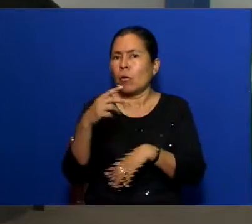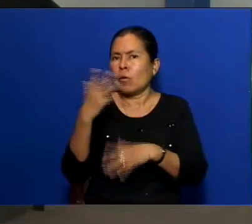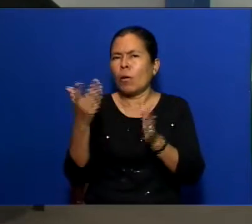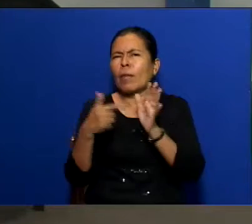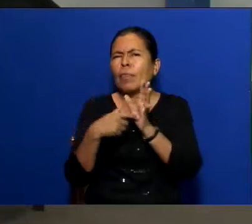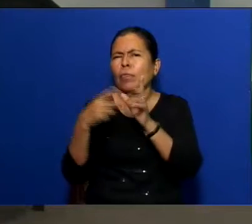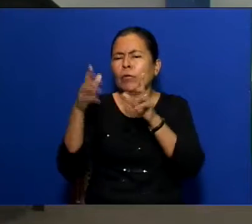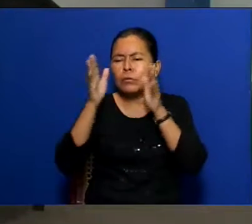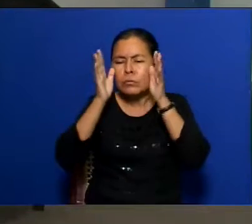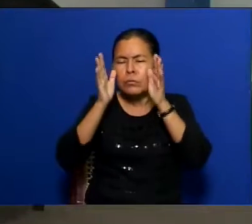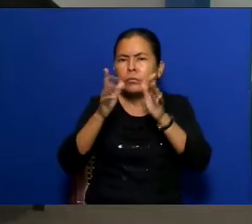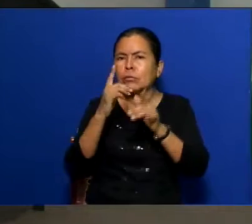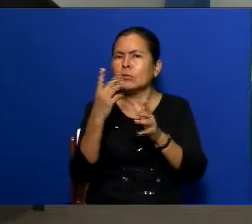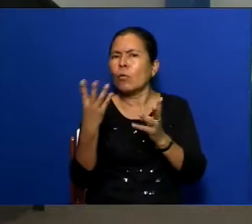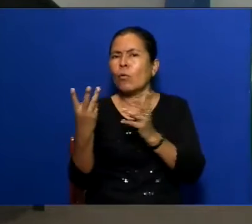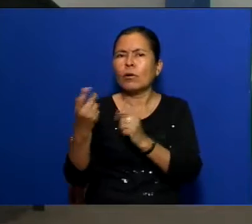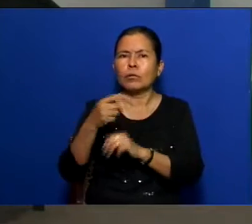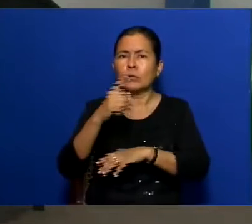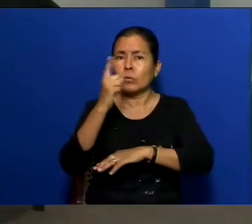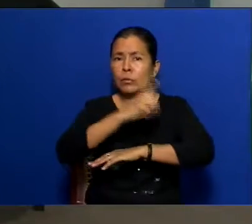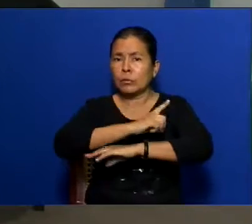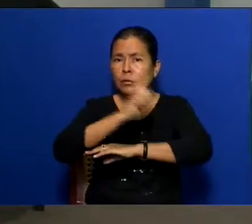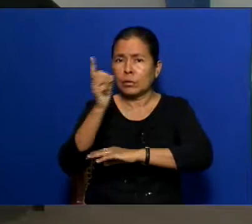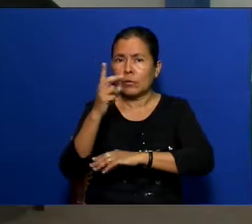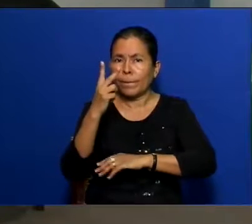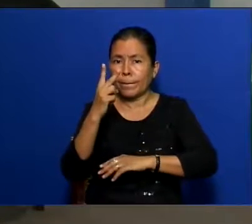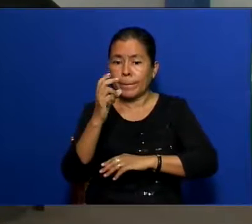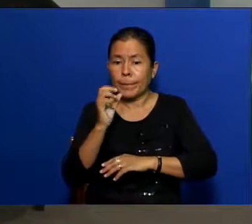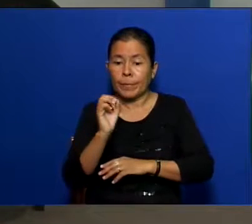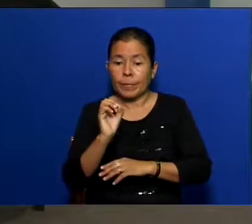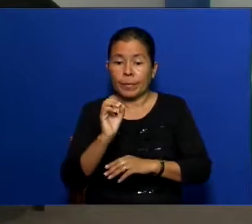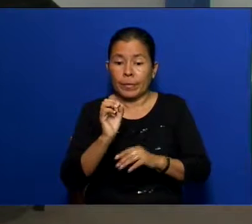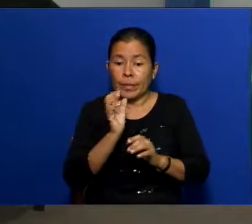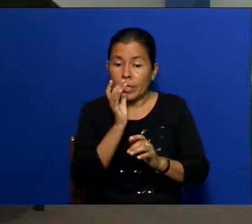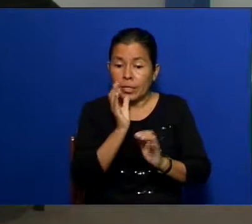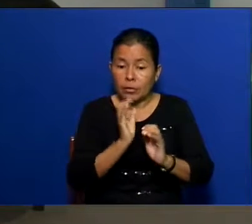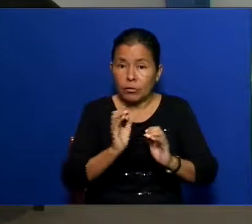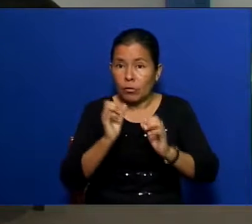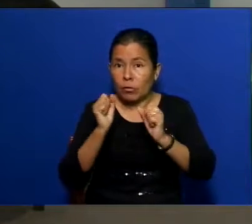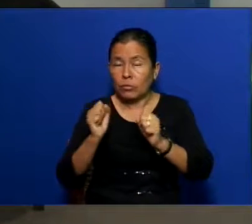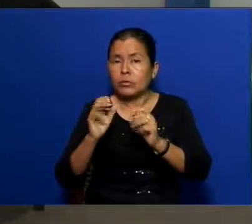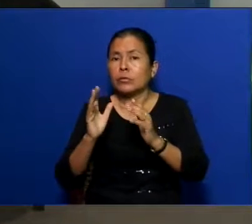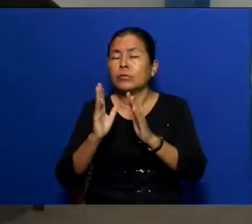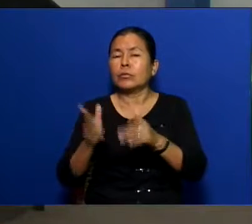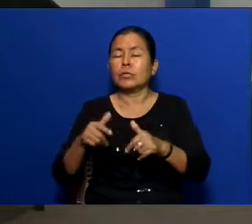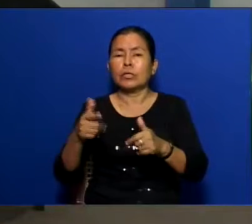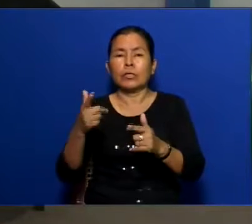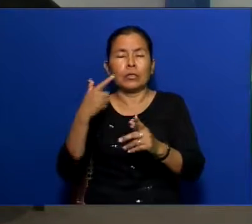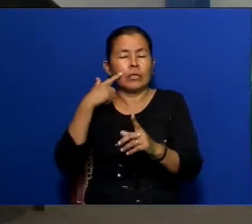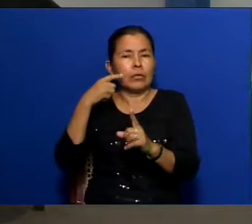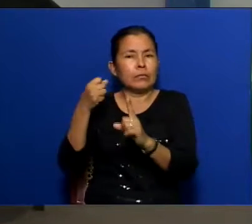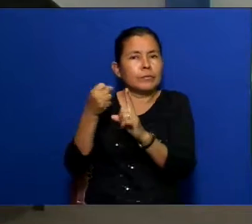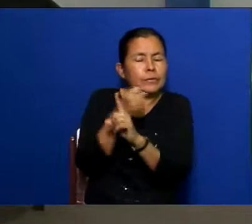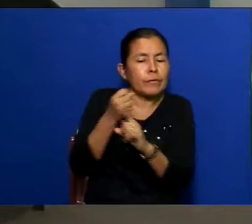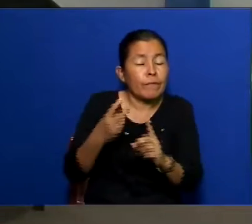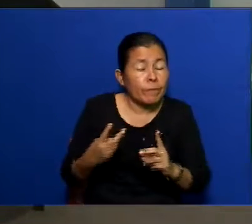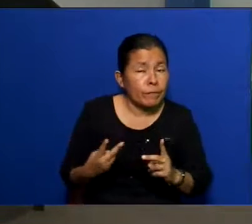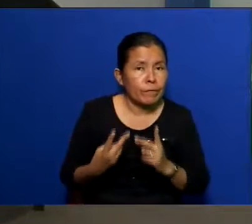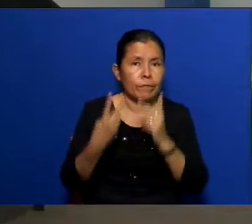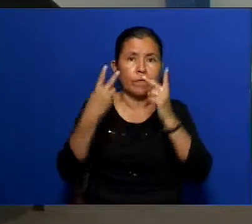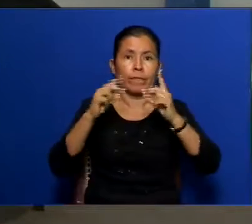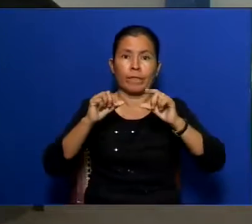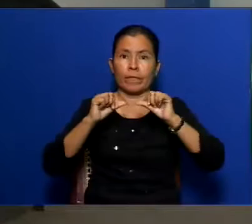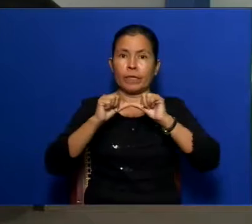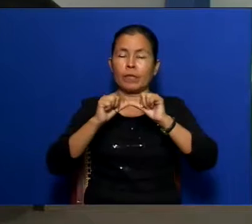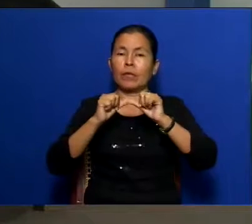día, en que son niños y niñas y adolescentes sobrevivientes de violencia, ¿verdad? Porque también se atienden